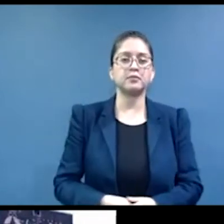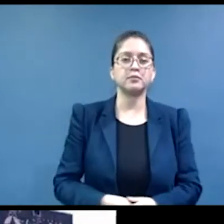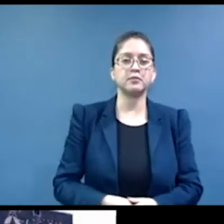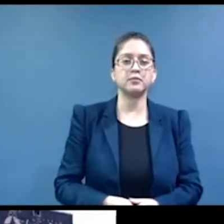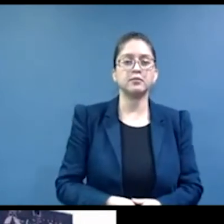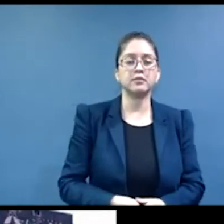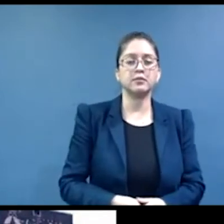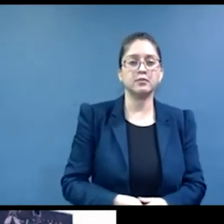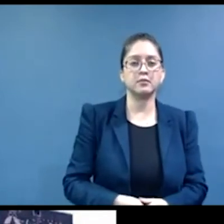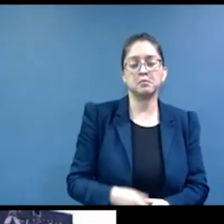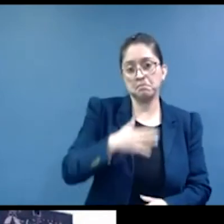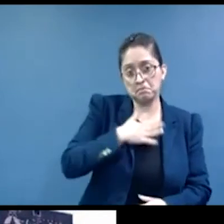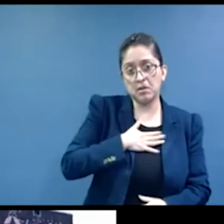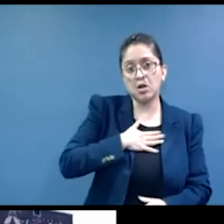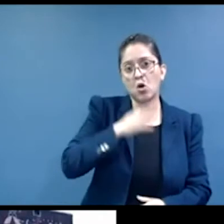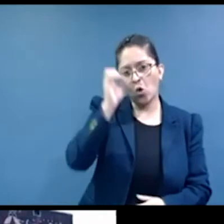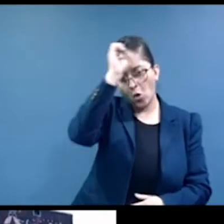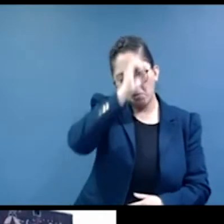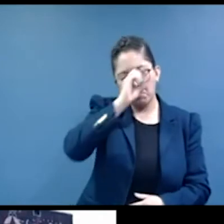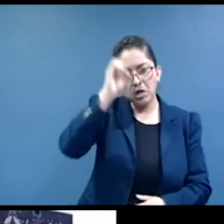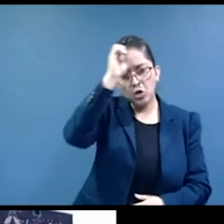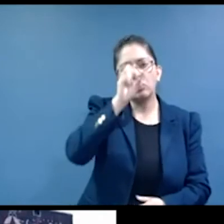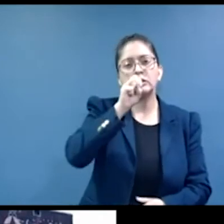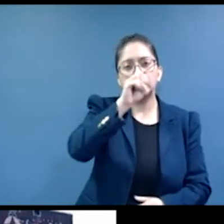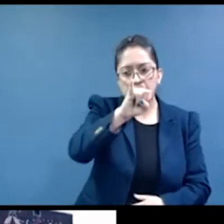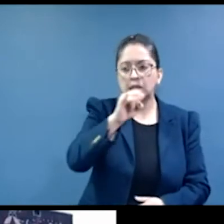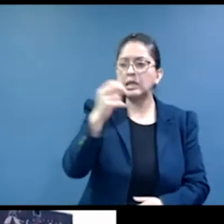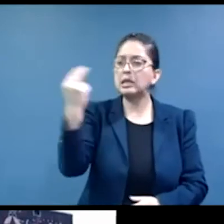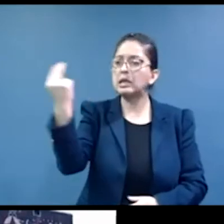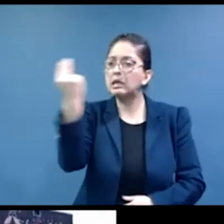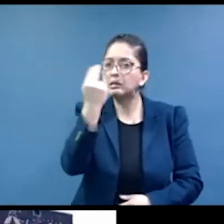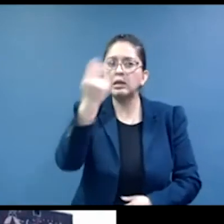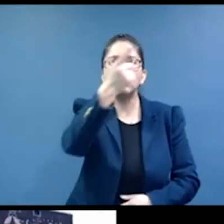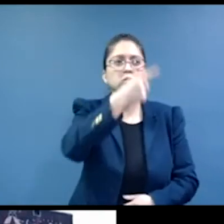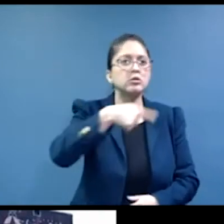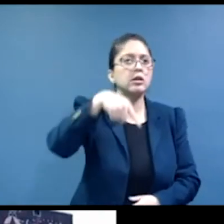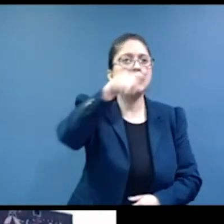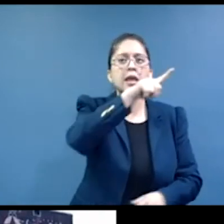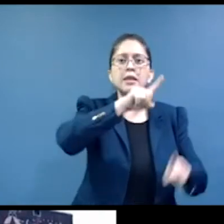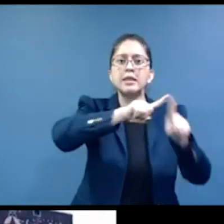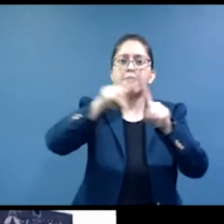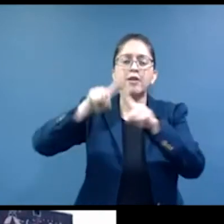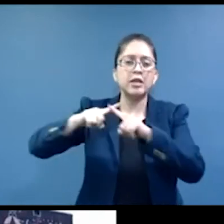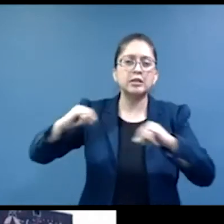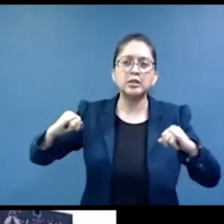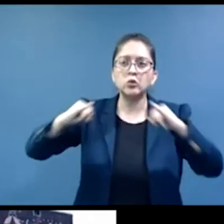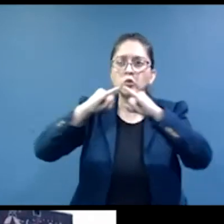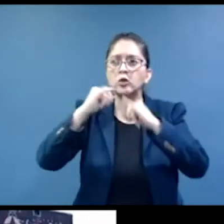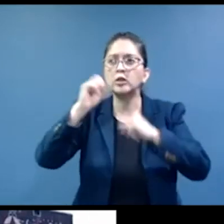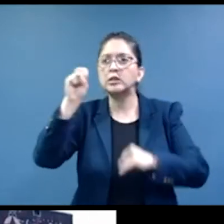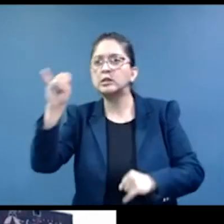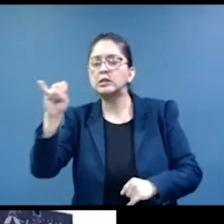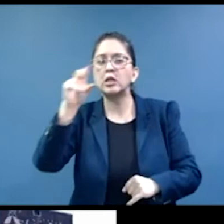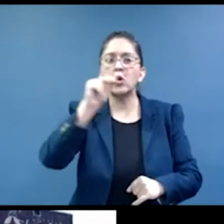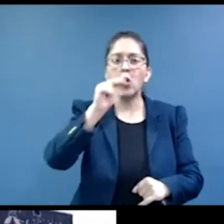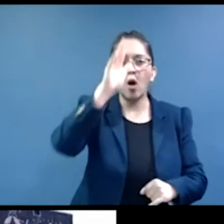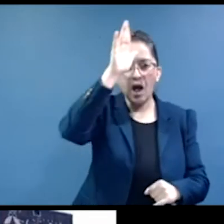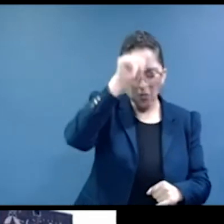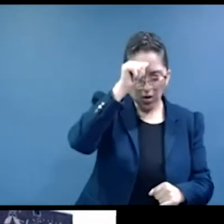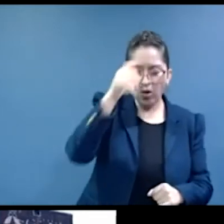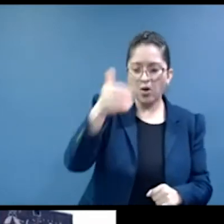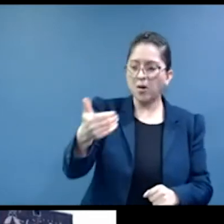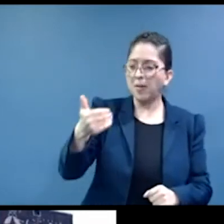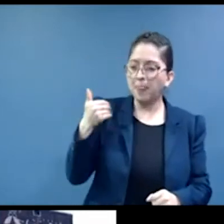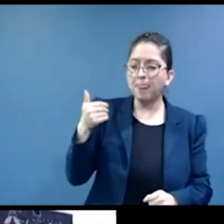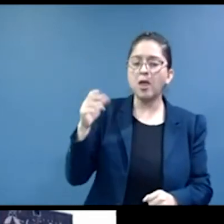pena pues hacer estas críticas a las instituciones, ¿no? ¿Cómo es que a pesar de que hay un pronunciamiento de la Corte y un pronunciamiento de CONAPRED,